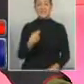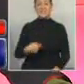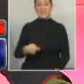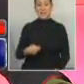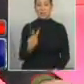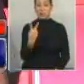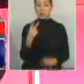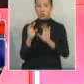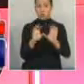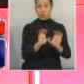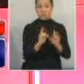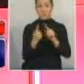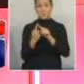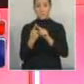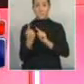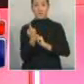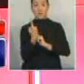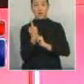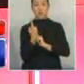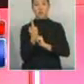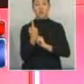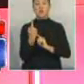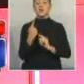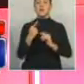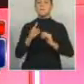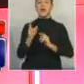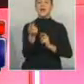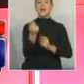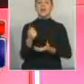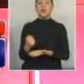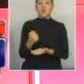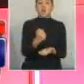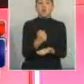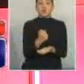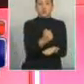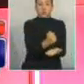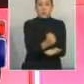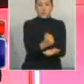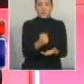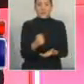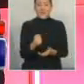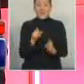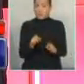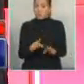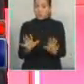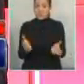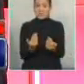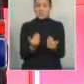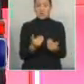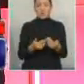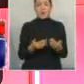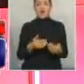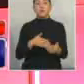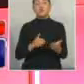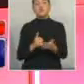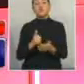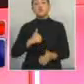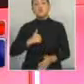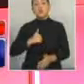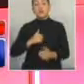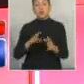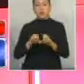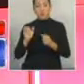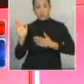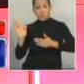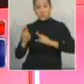cosas centrales. Primero, el volumen de recursos generados, porque es el necesario para llevar adelante y cumplir los compromisos